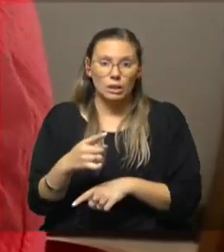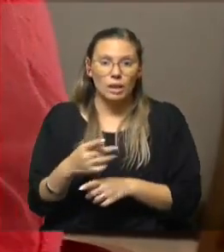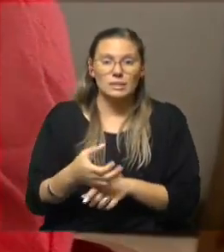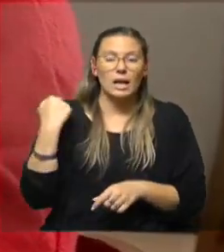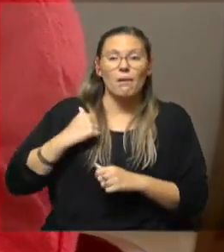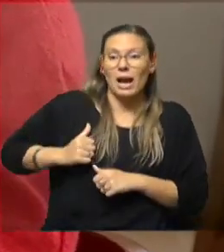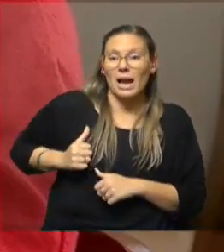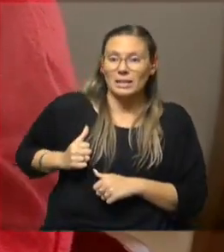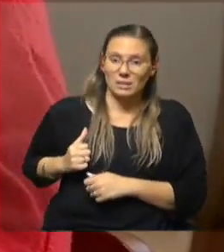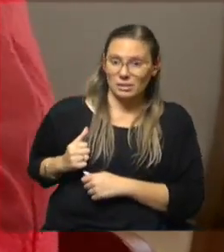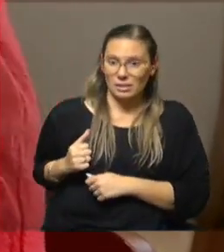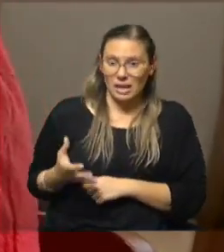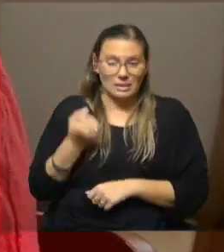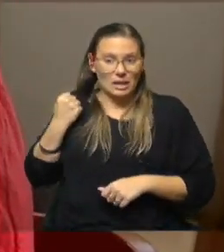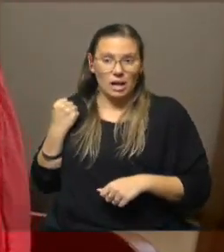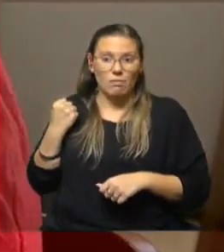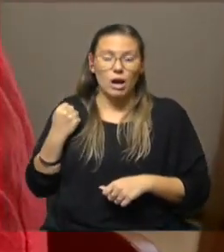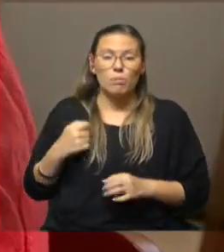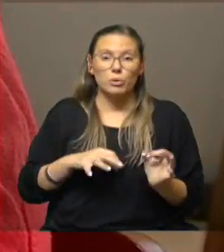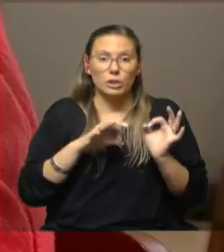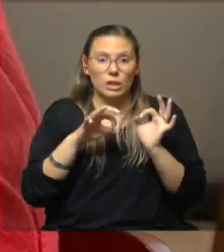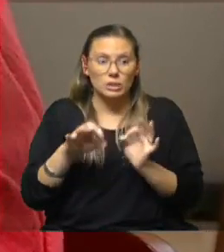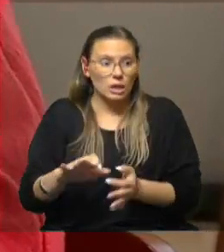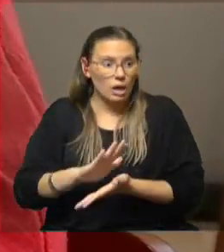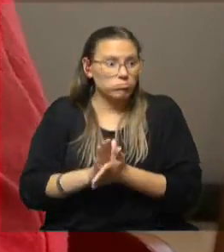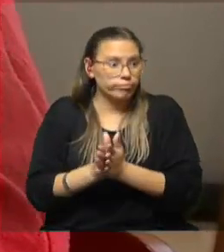cartera, porque llegaban sin nada.